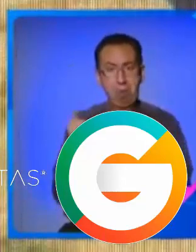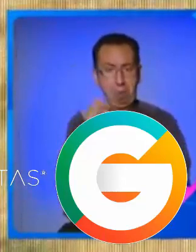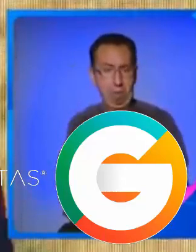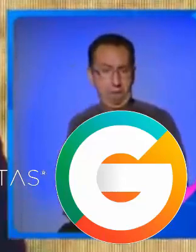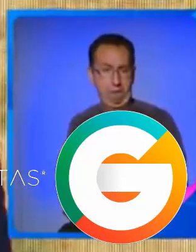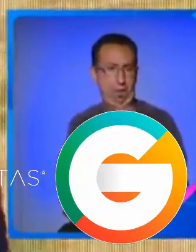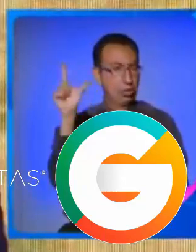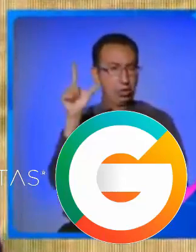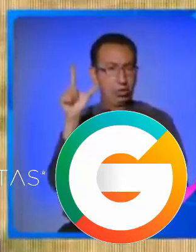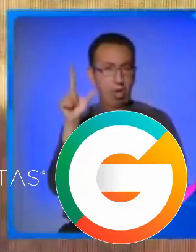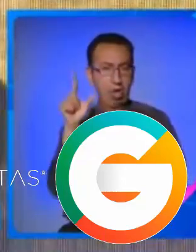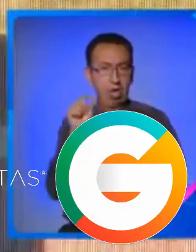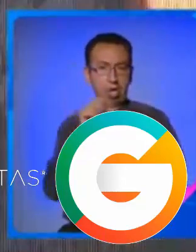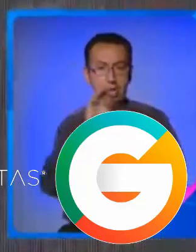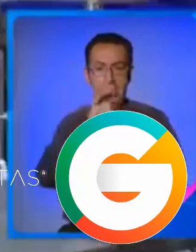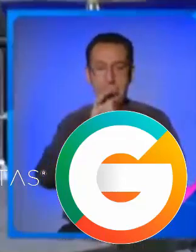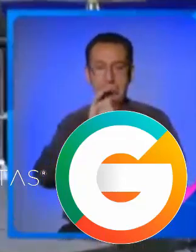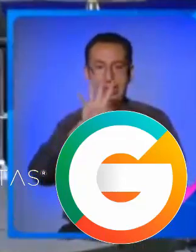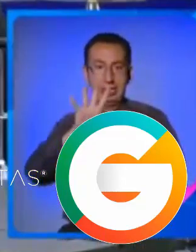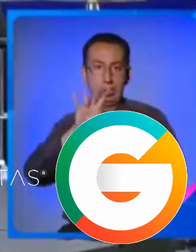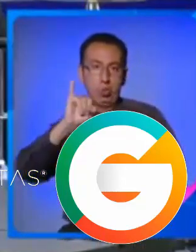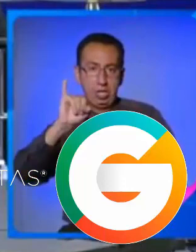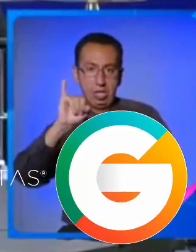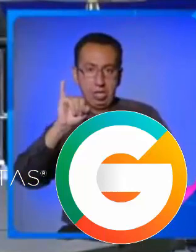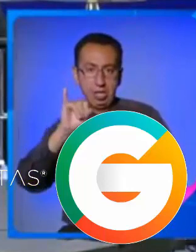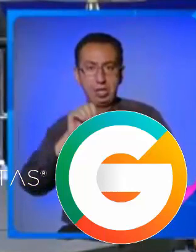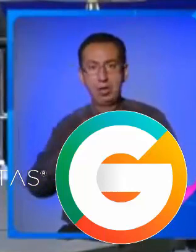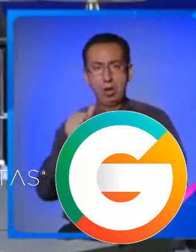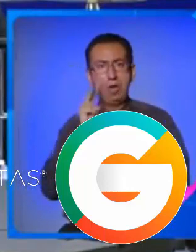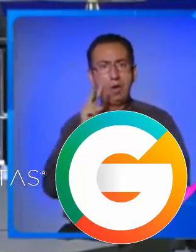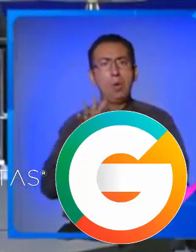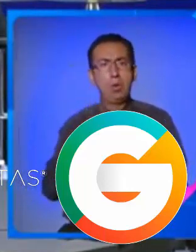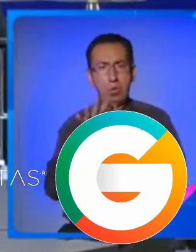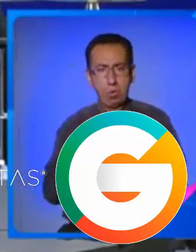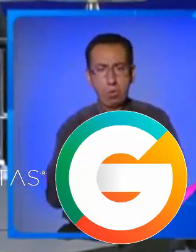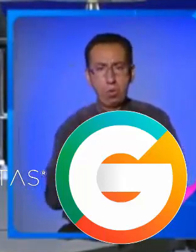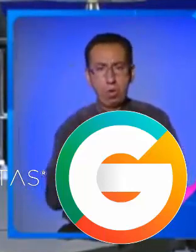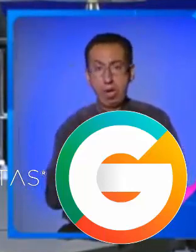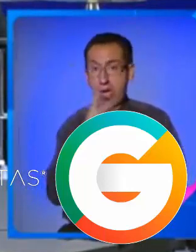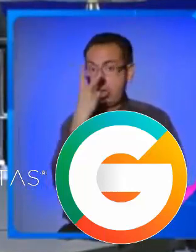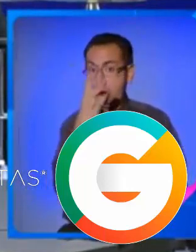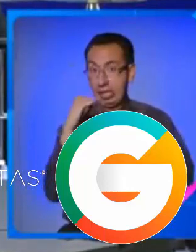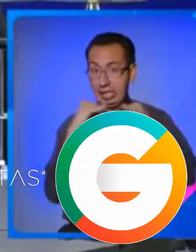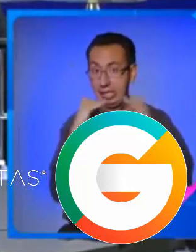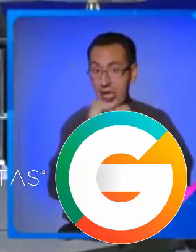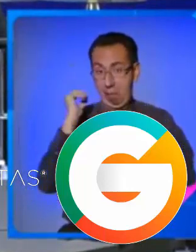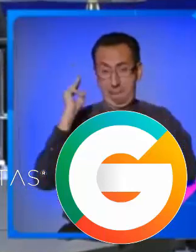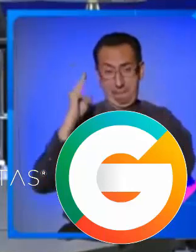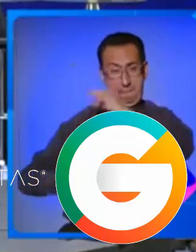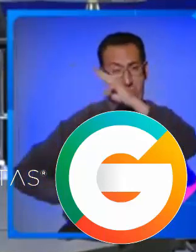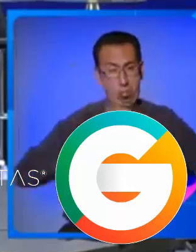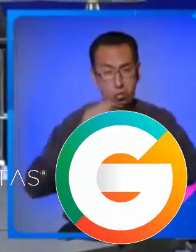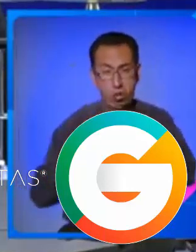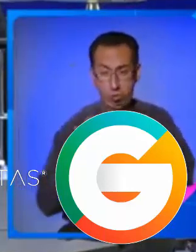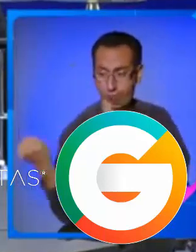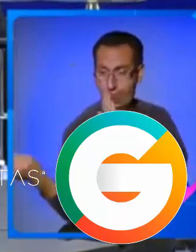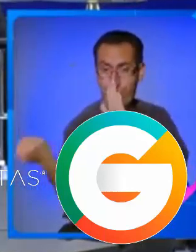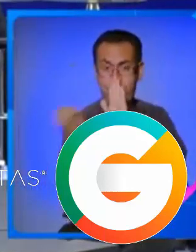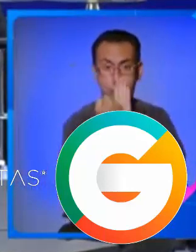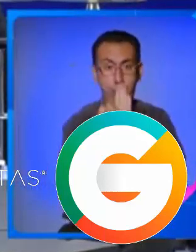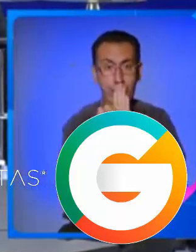Estatal, al C5I y al INFOSPE, destacando que solo 2 instituciones a nivel mundial cuentan con